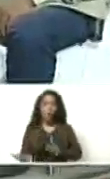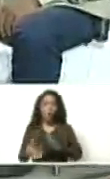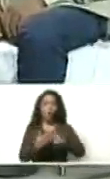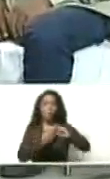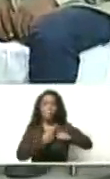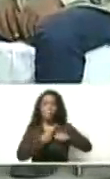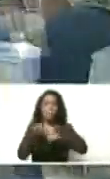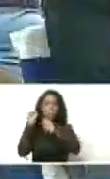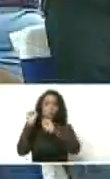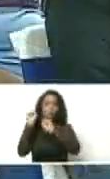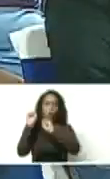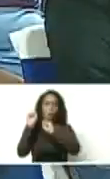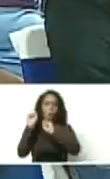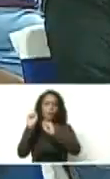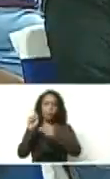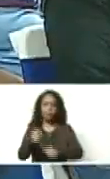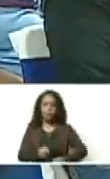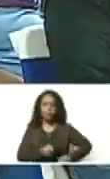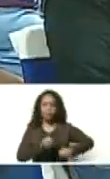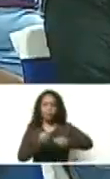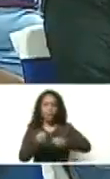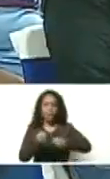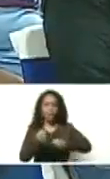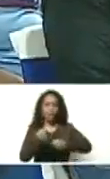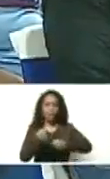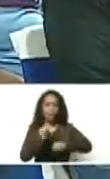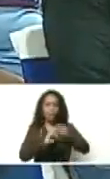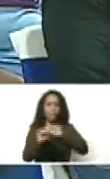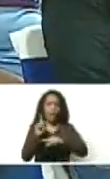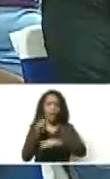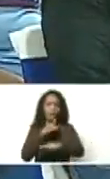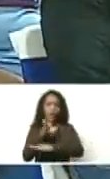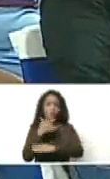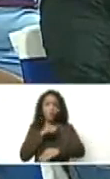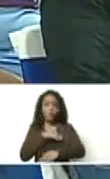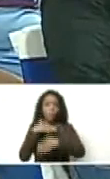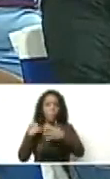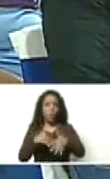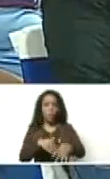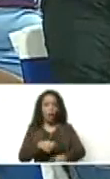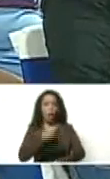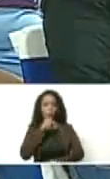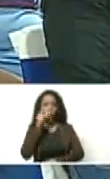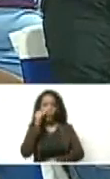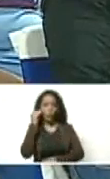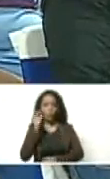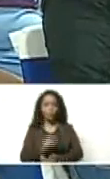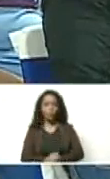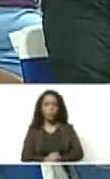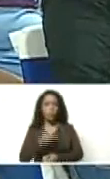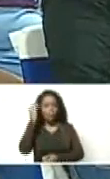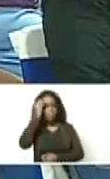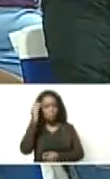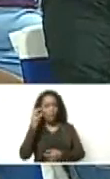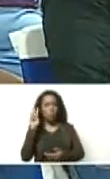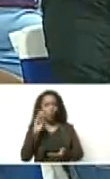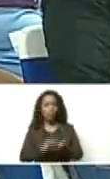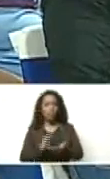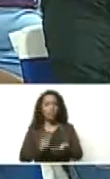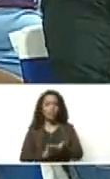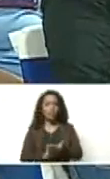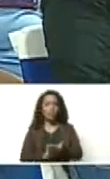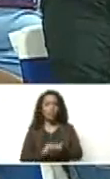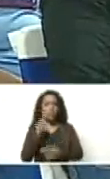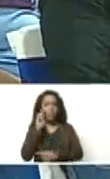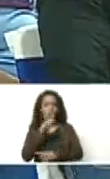contraofensiva, bayoneta calada, ahí fueron nuestros soldados, nuestros abuelos, sin pensarlo dos veces, y le